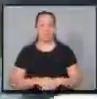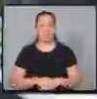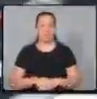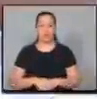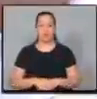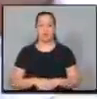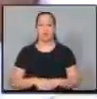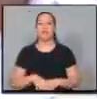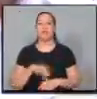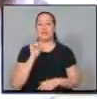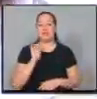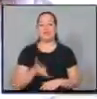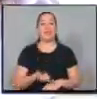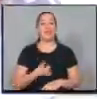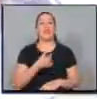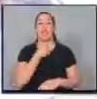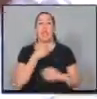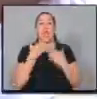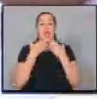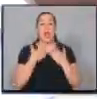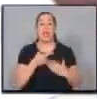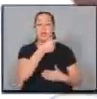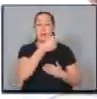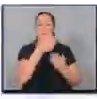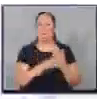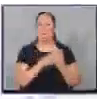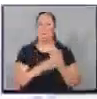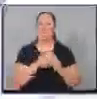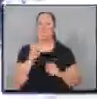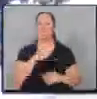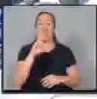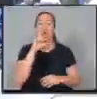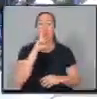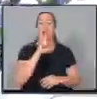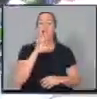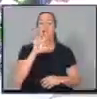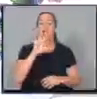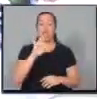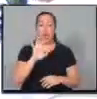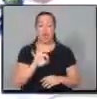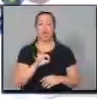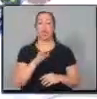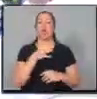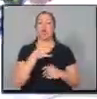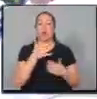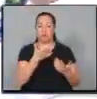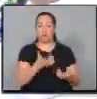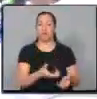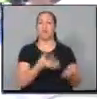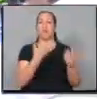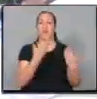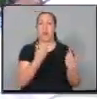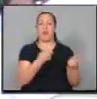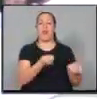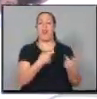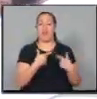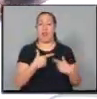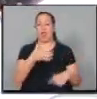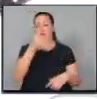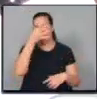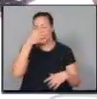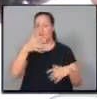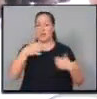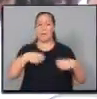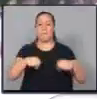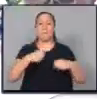Sí, le queremos agradecer profundamente al ministro Cristian Ritondo esta deferencia que ha tenido con nosotros de poder entregarnos 12 motos,